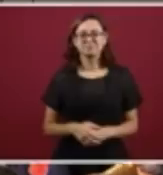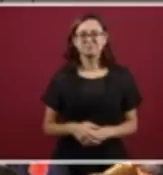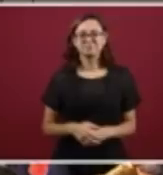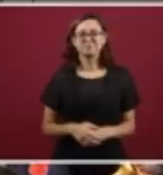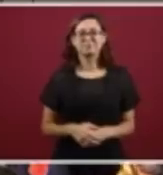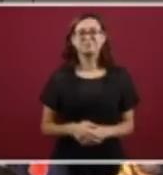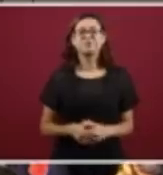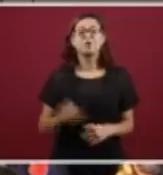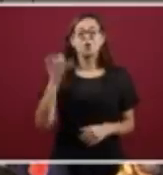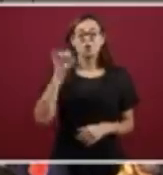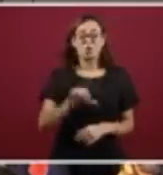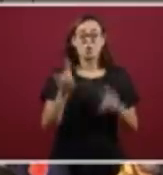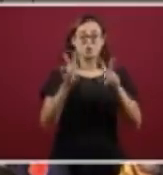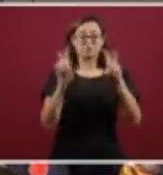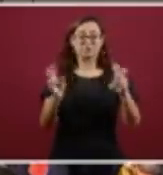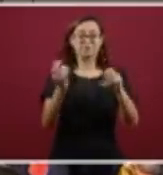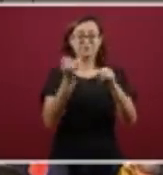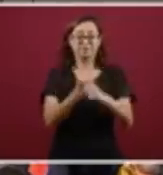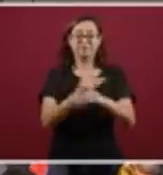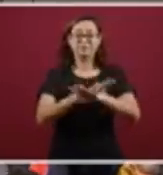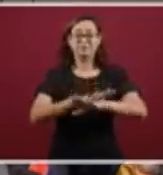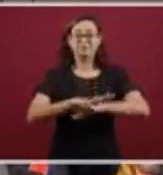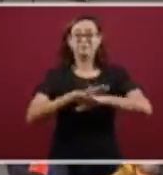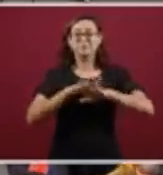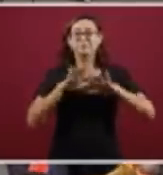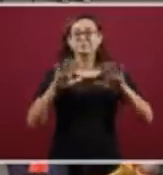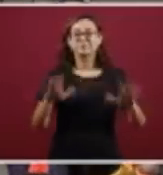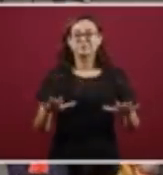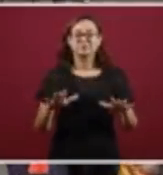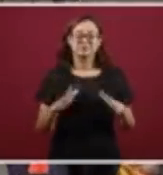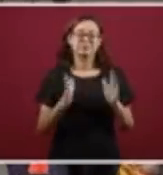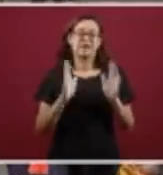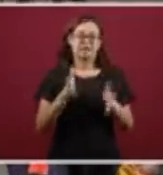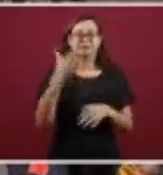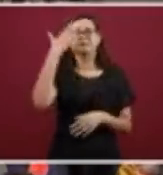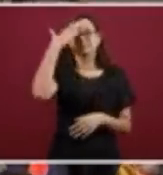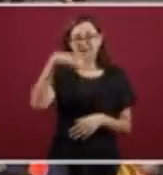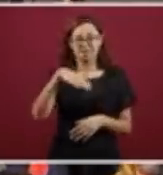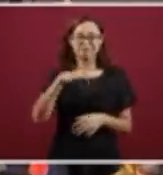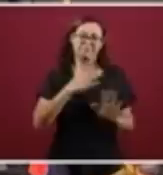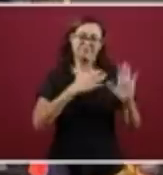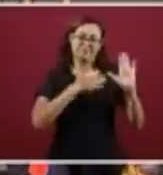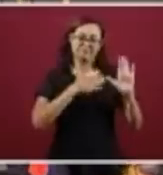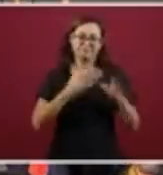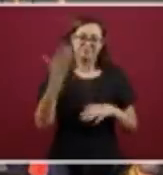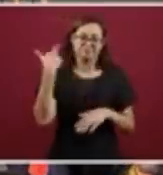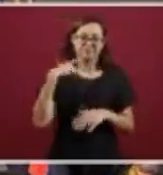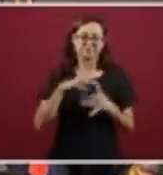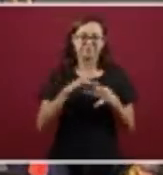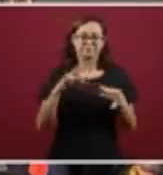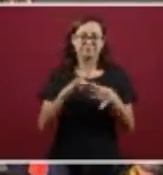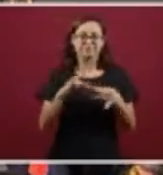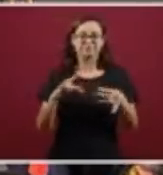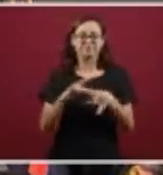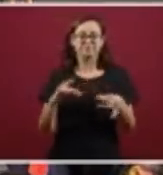a informar el día de hoy, como quedamos, acerca de